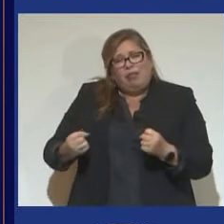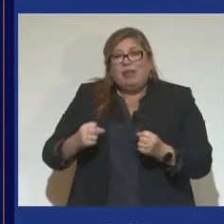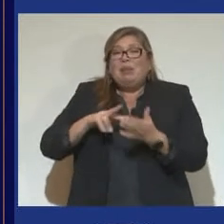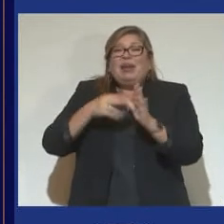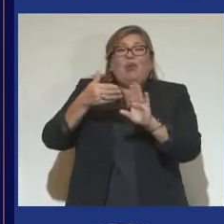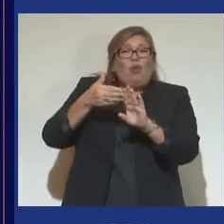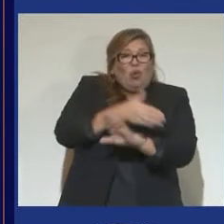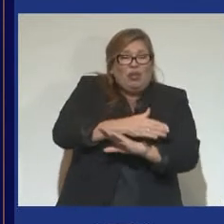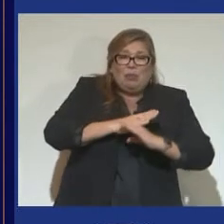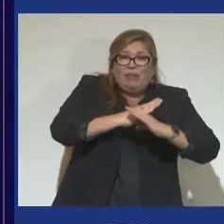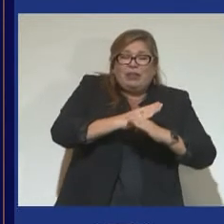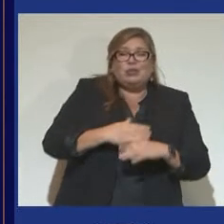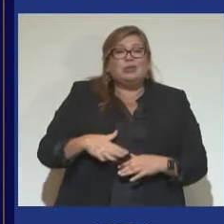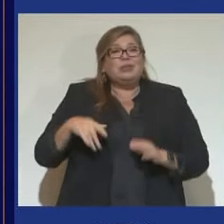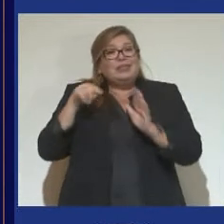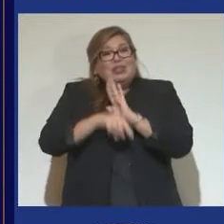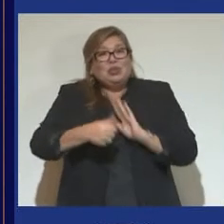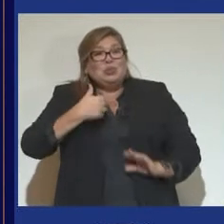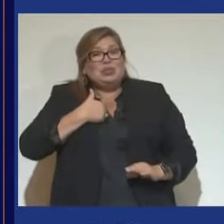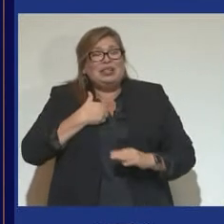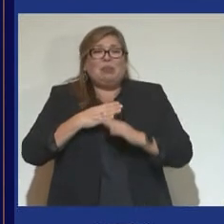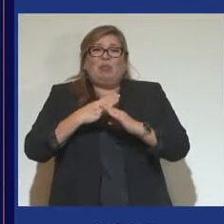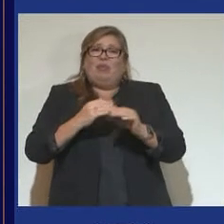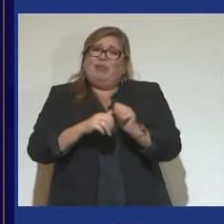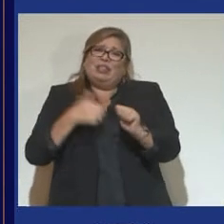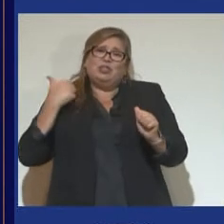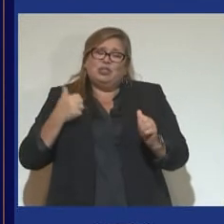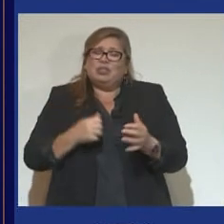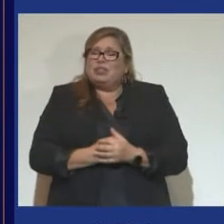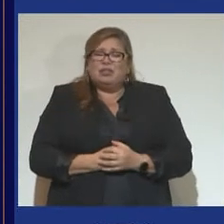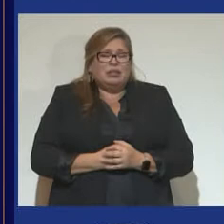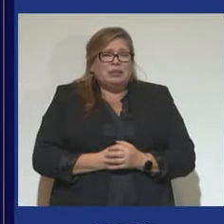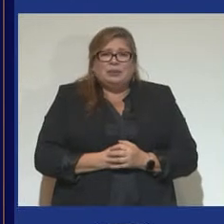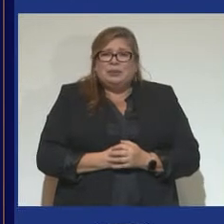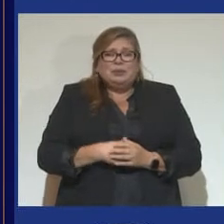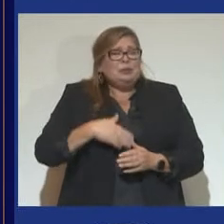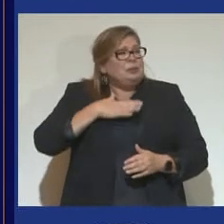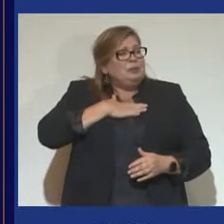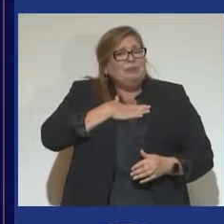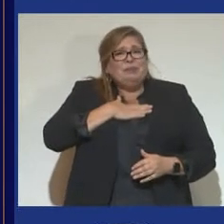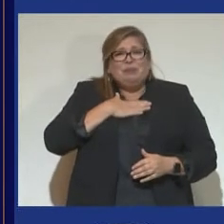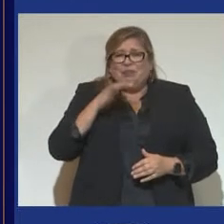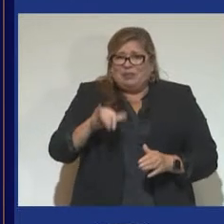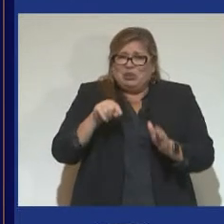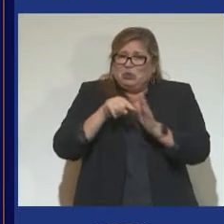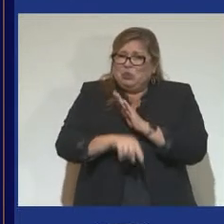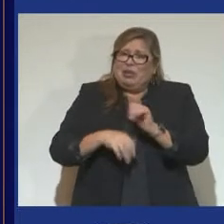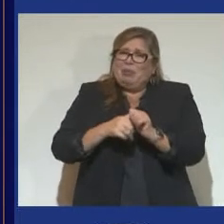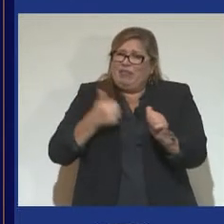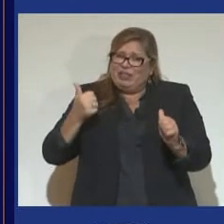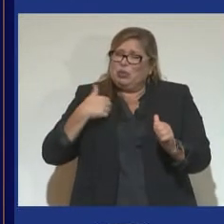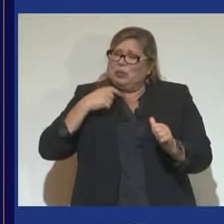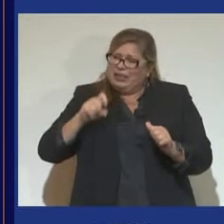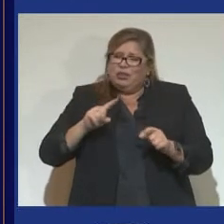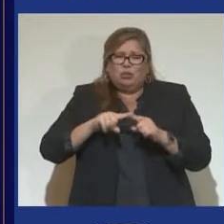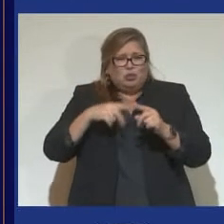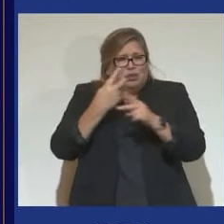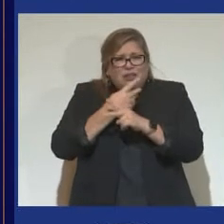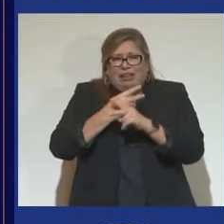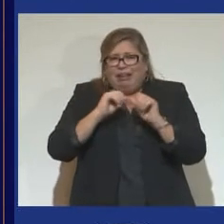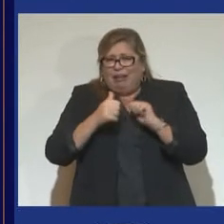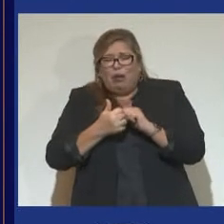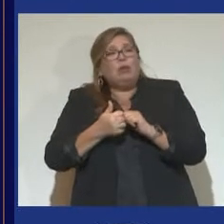prevención temprana prevención de suicidios que dios bendiga a los que trabajan allí